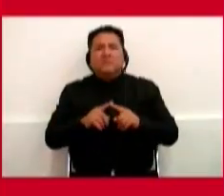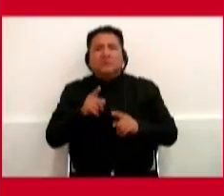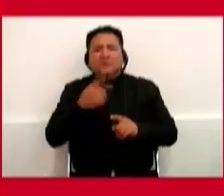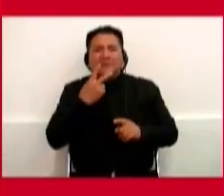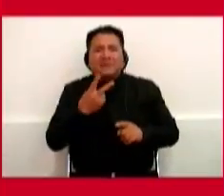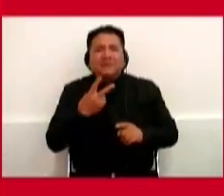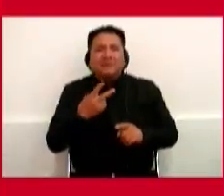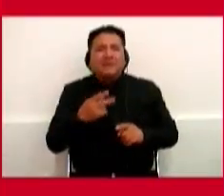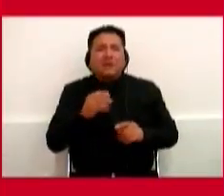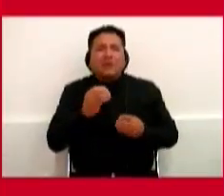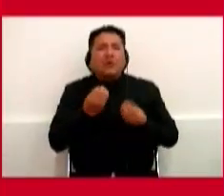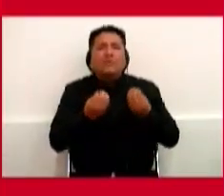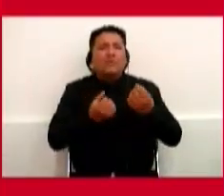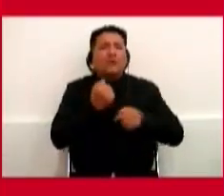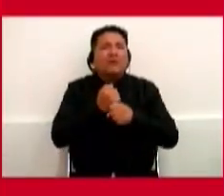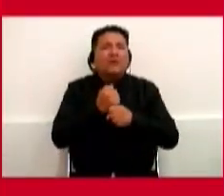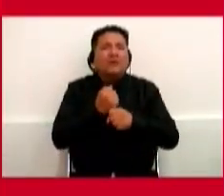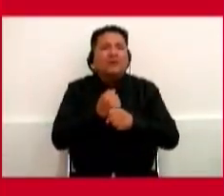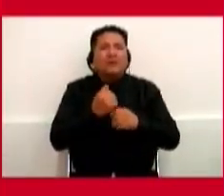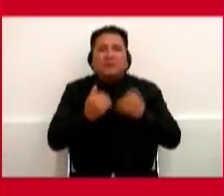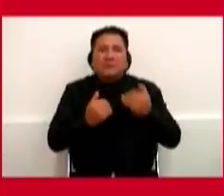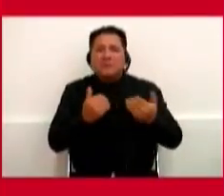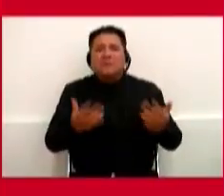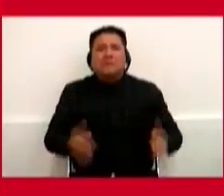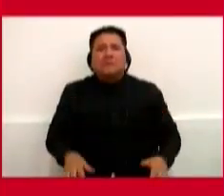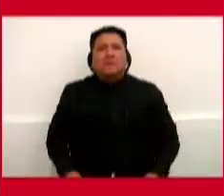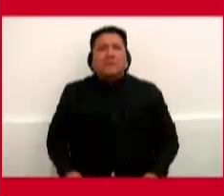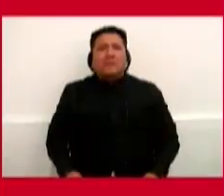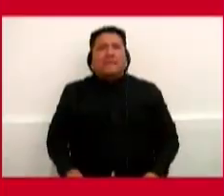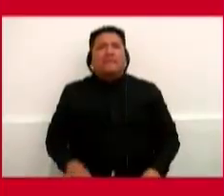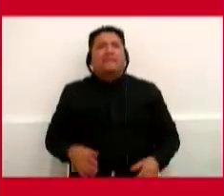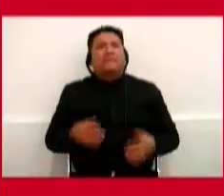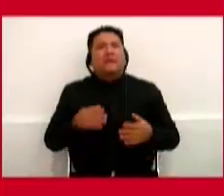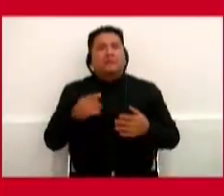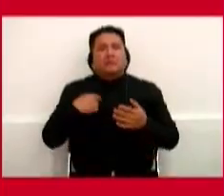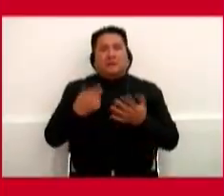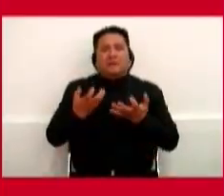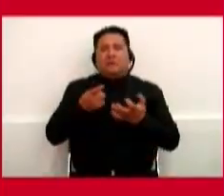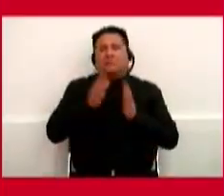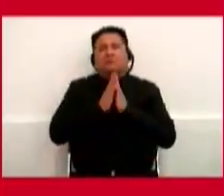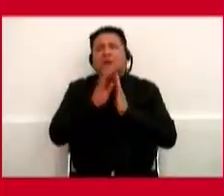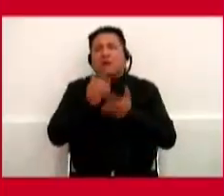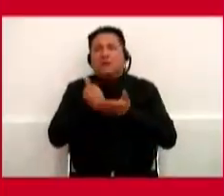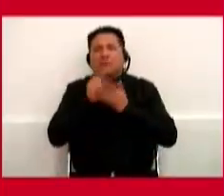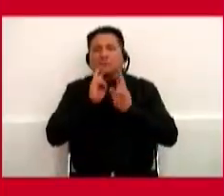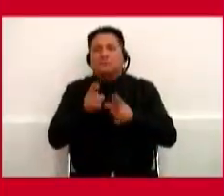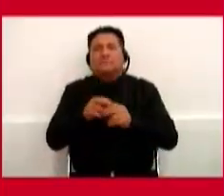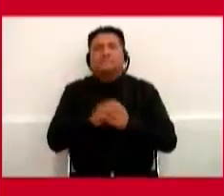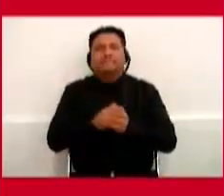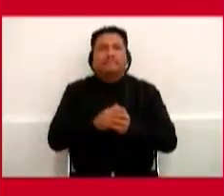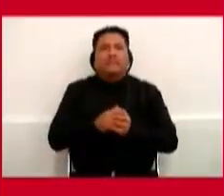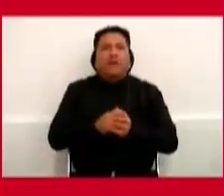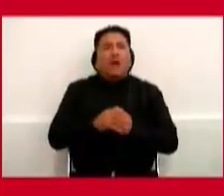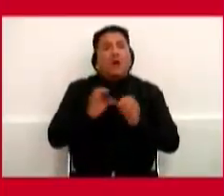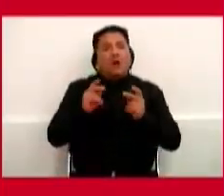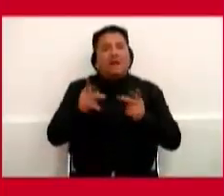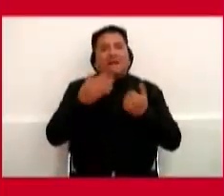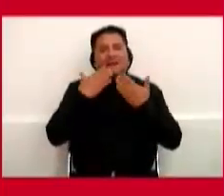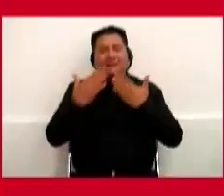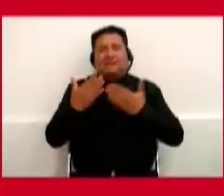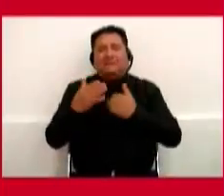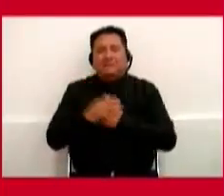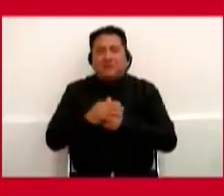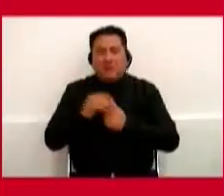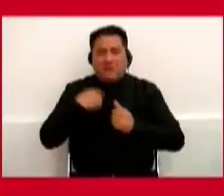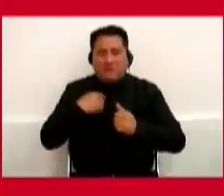que sacarlo. Sí. Esa es una de las preguntas que buena que me pregunta, respondas. Edgar. Gracias por ella. Es un buen punto y en general cuando uno lo